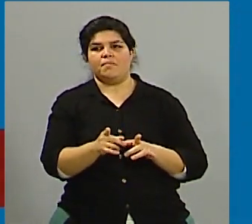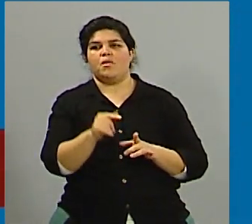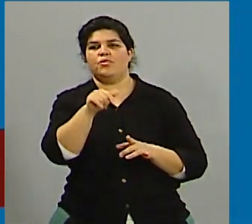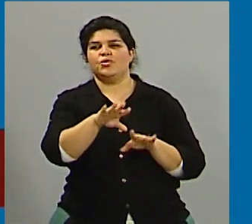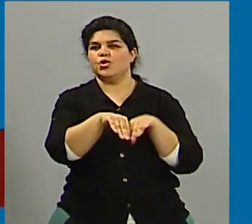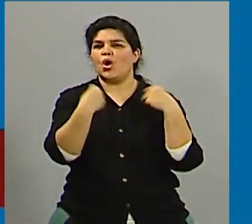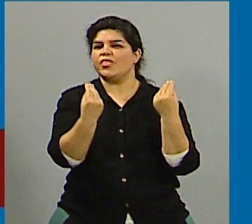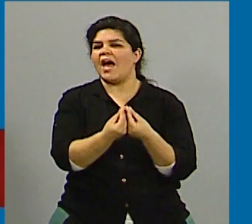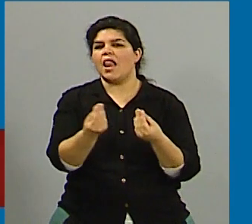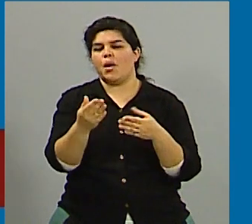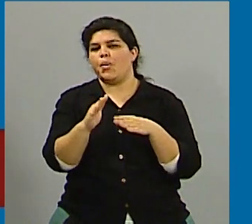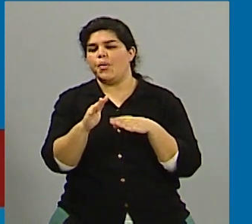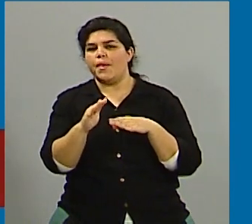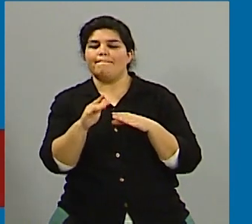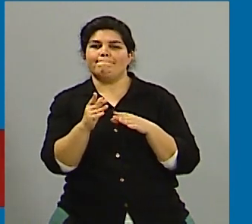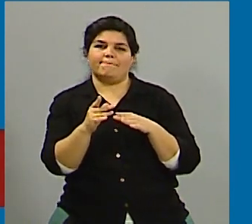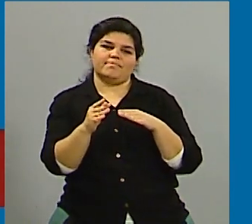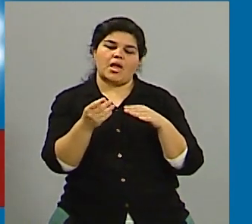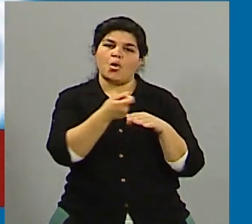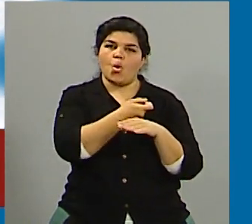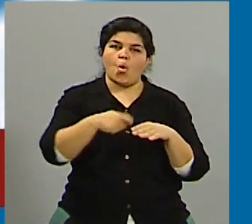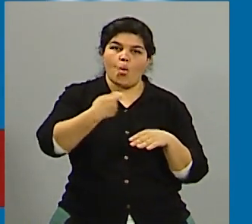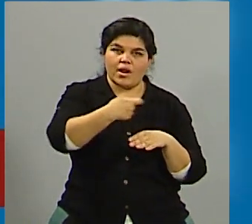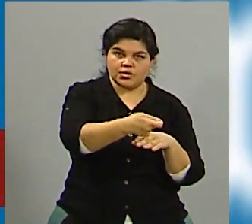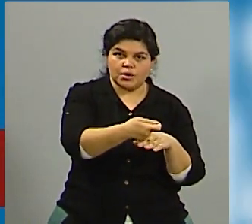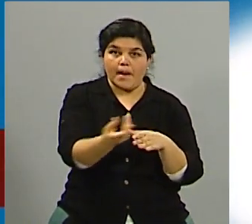estamos hablando que la jubilación mínima más el refuerzo son